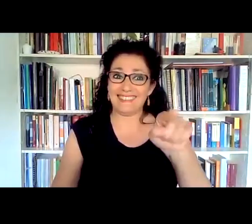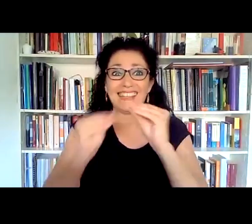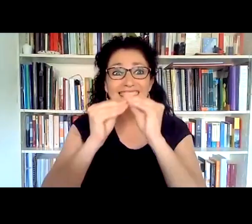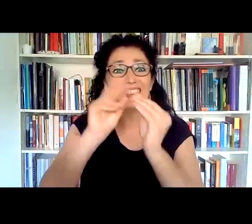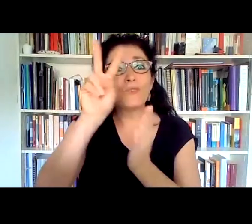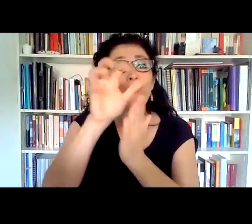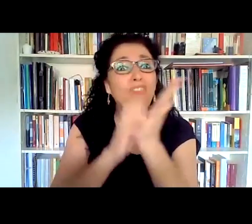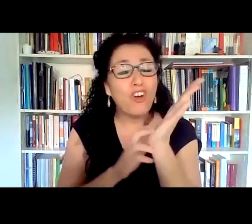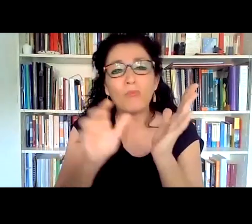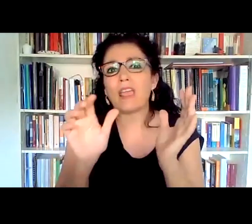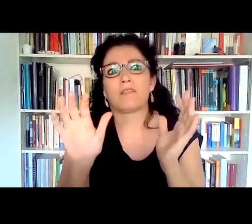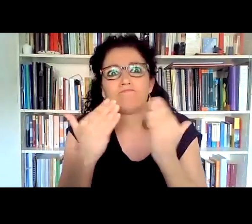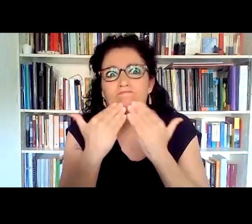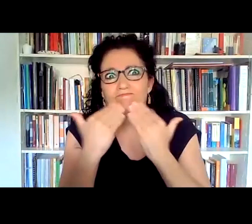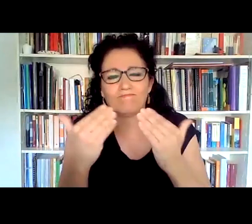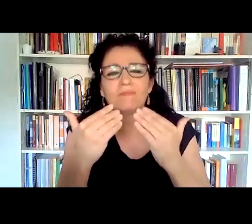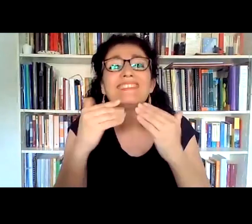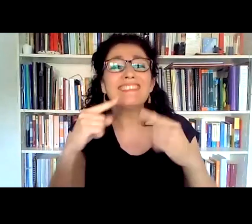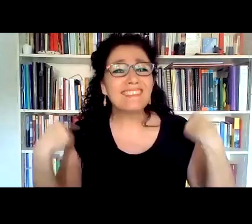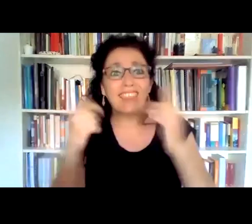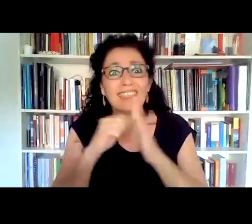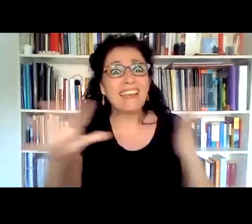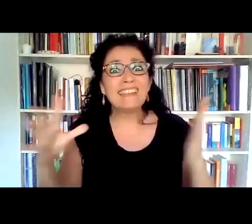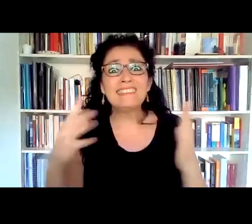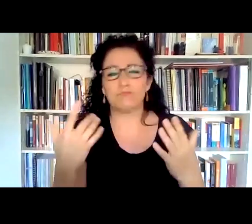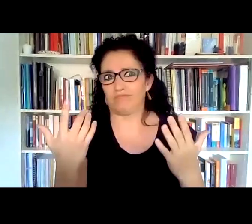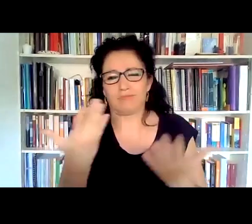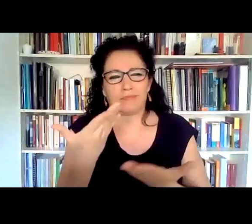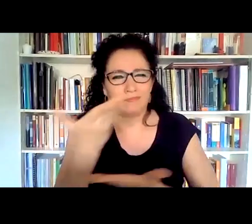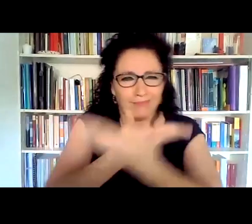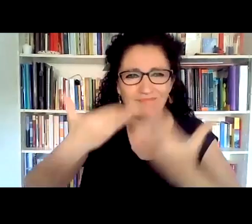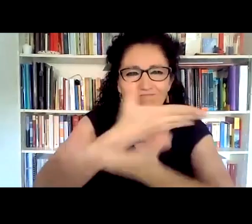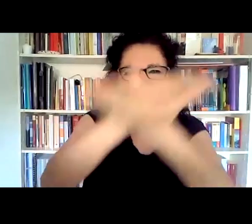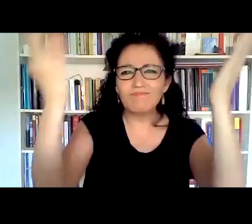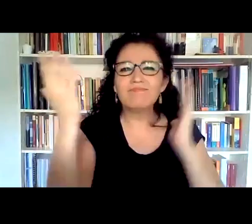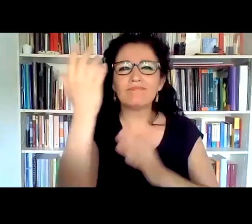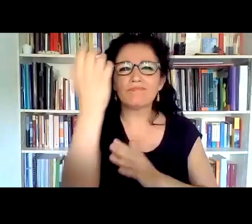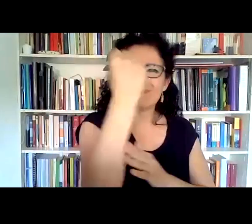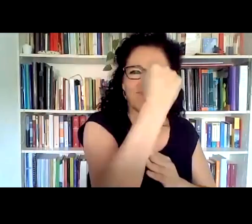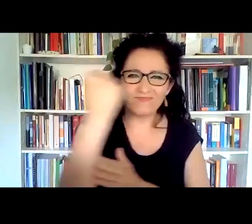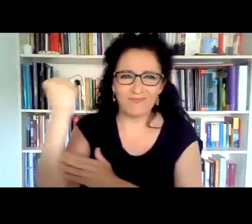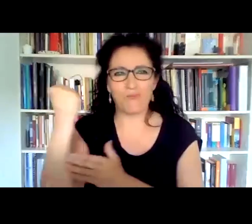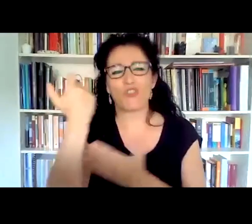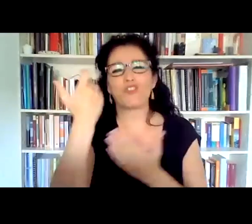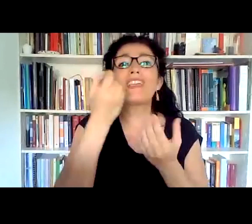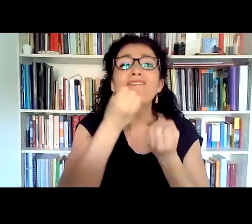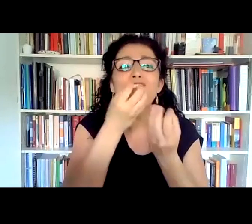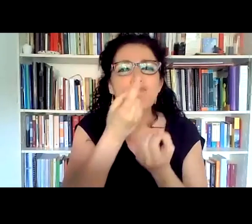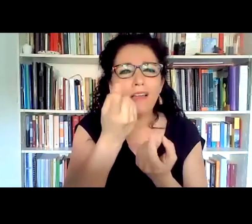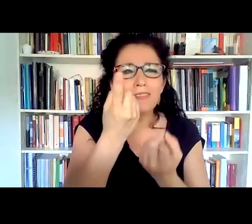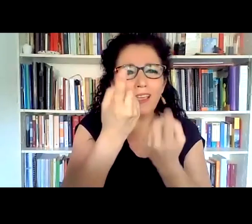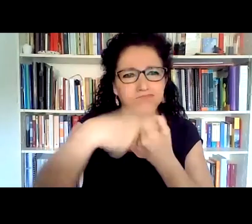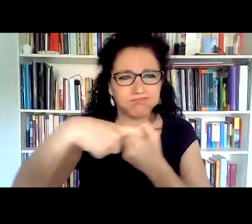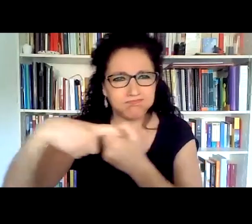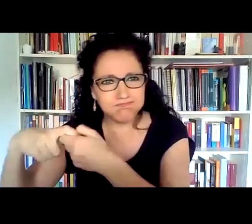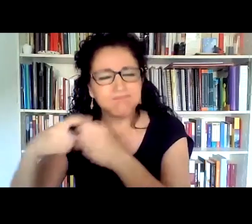de documentación, etc. Evidentemente, este segundo informe no hubiera visto la luz gracias a la colaboración de